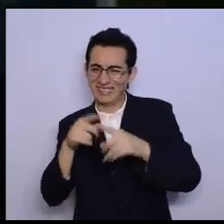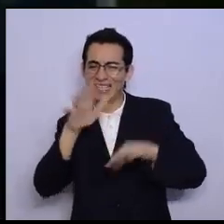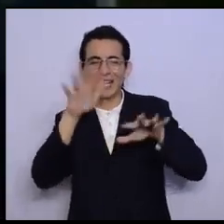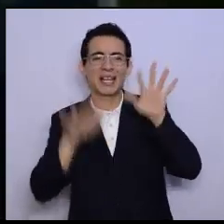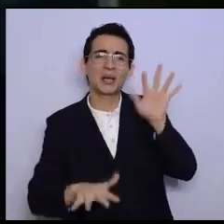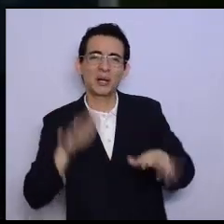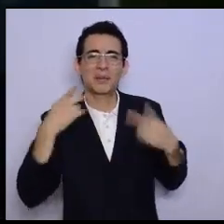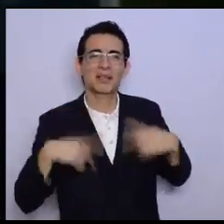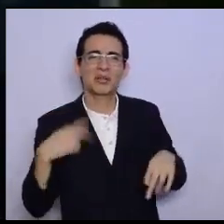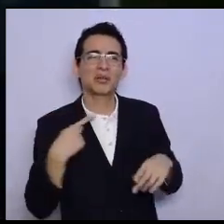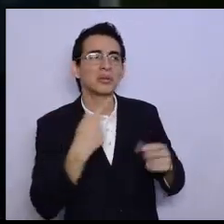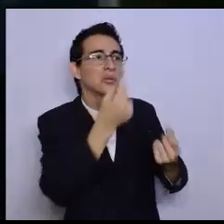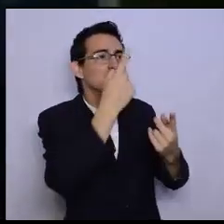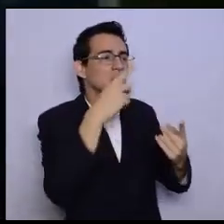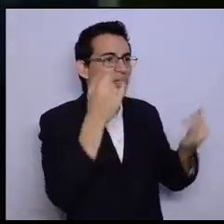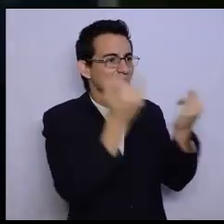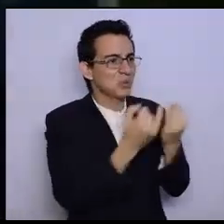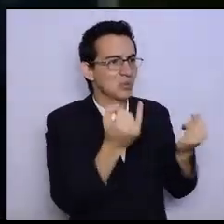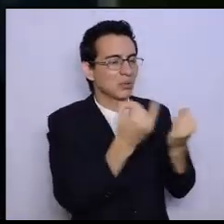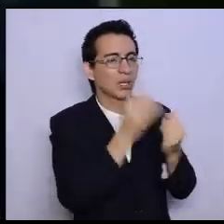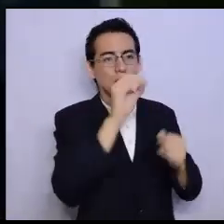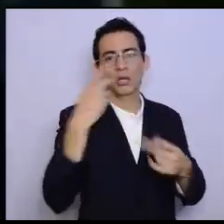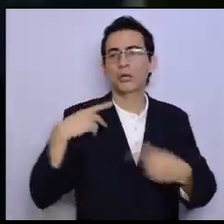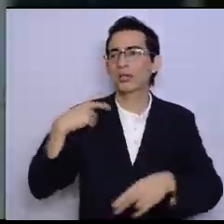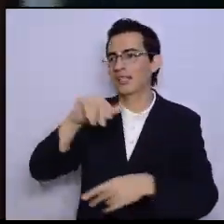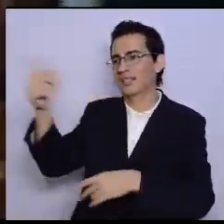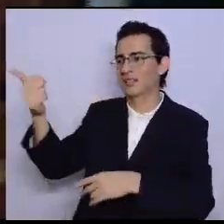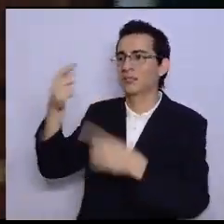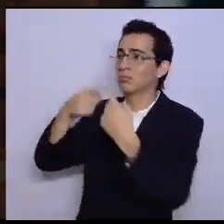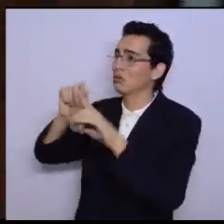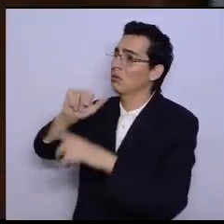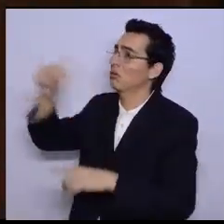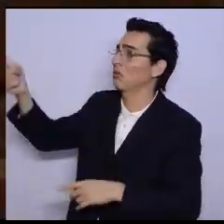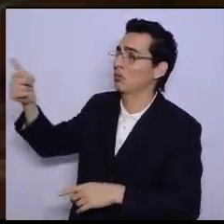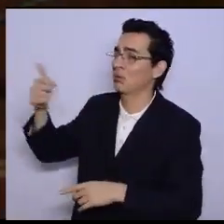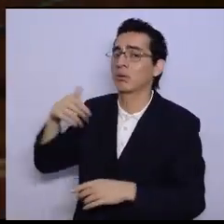Algunos de una manera, otros de otra. Algunos los prueba